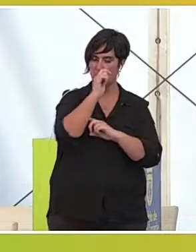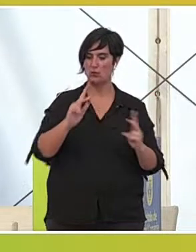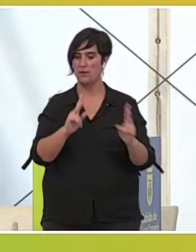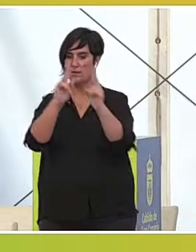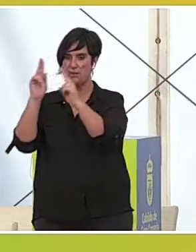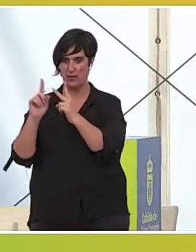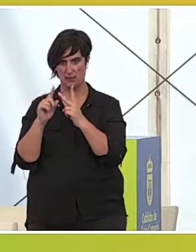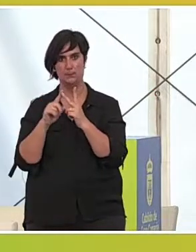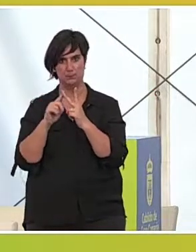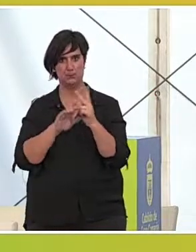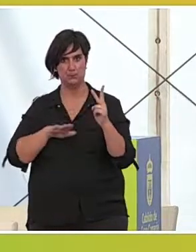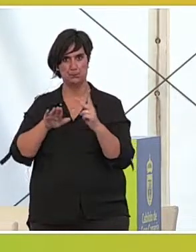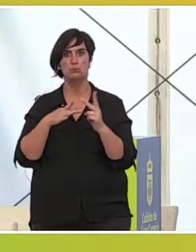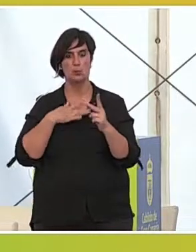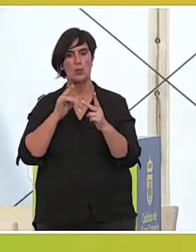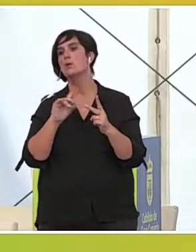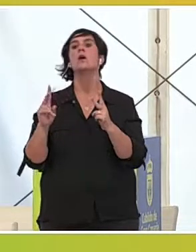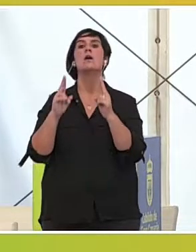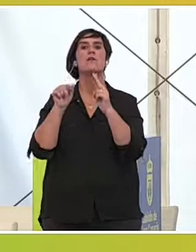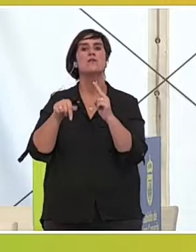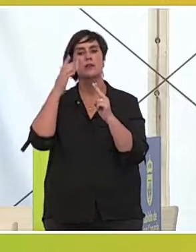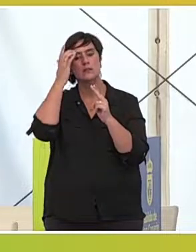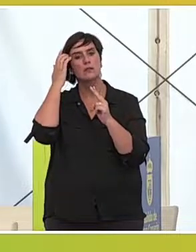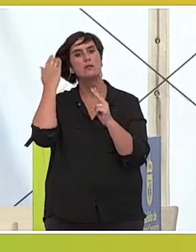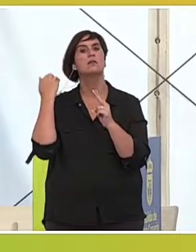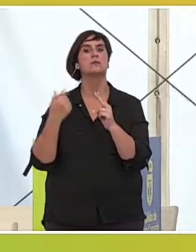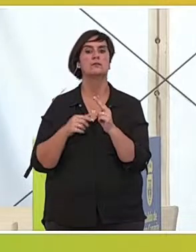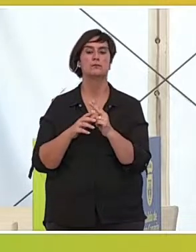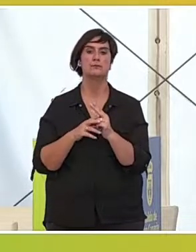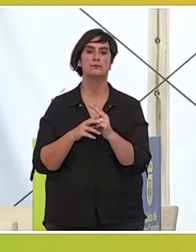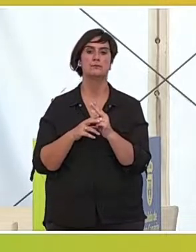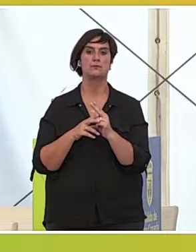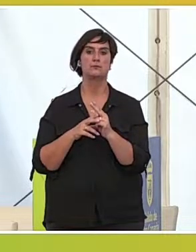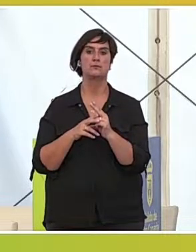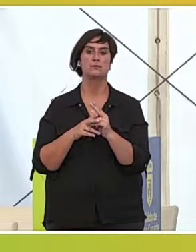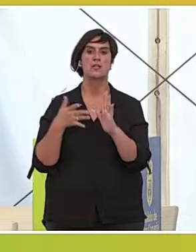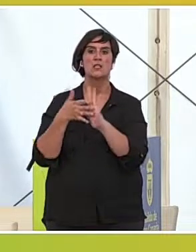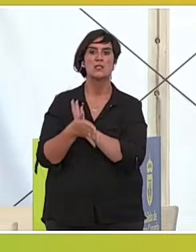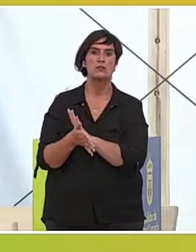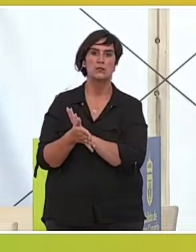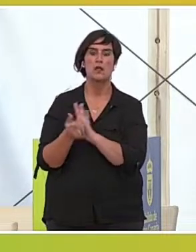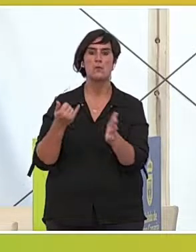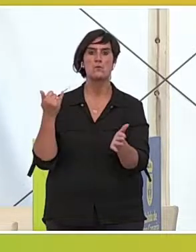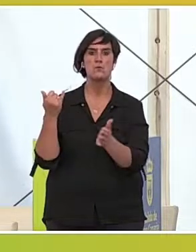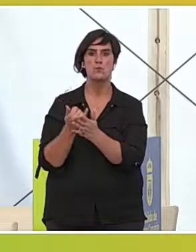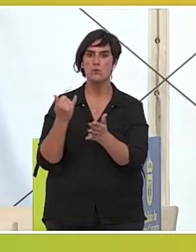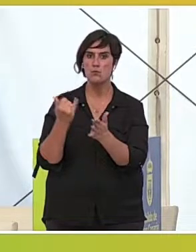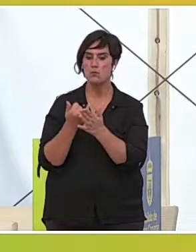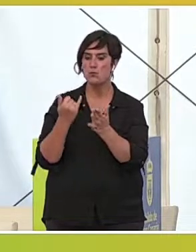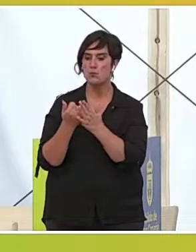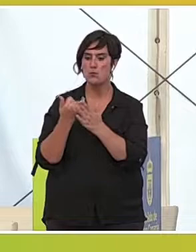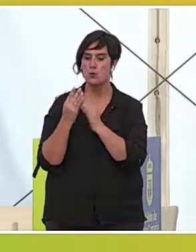fase. La segunda fase ya estaríamos hablando de qué pruebas se ha